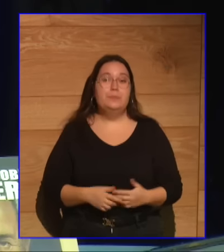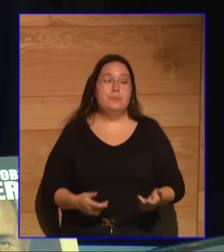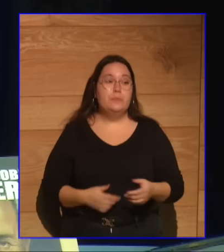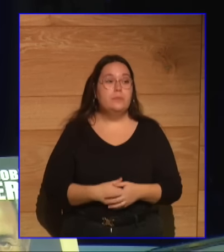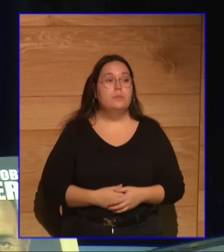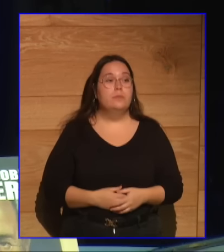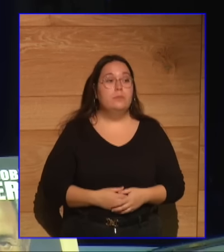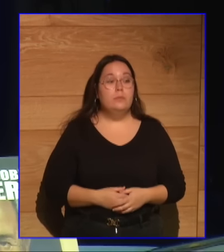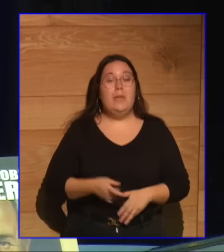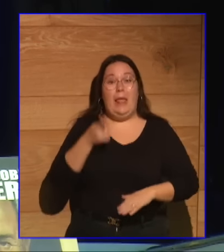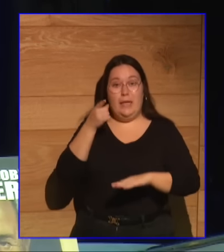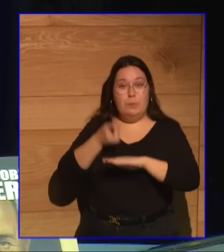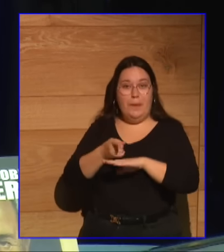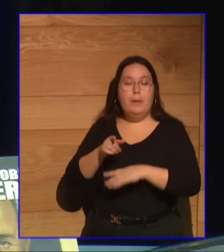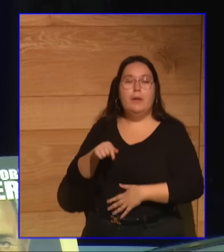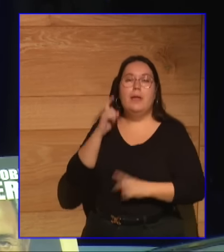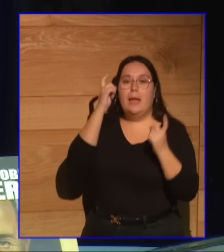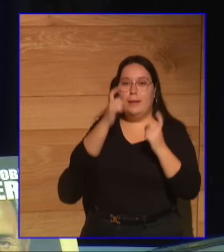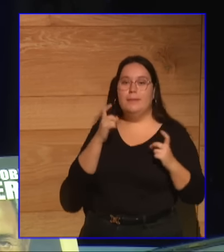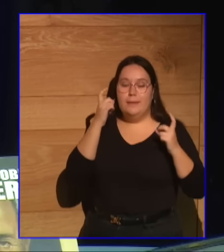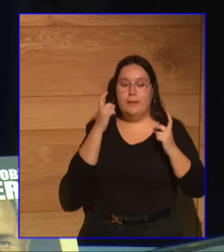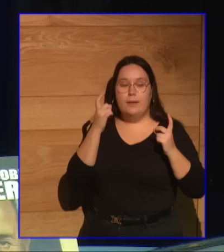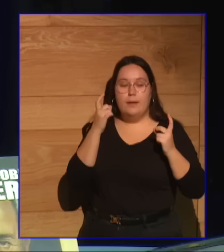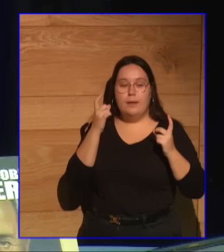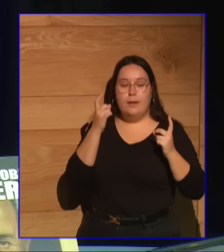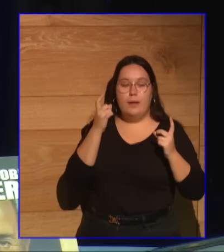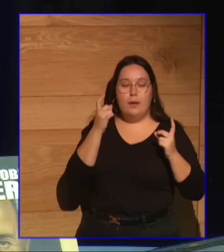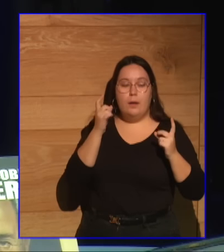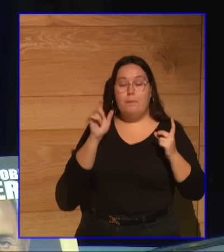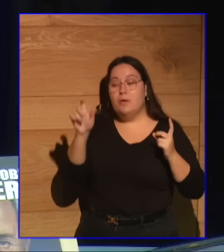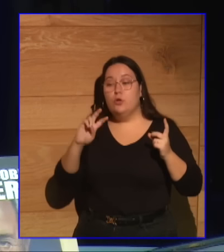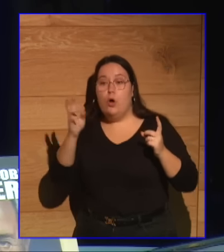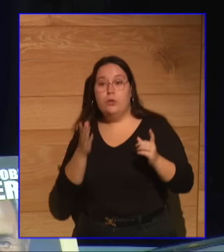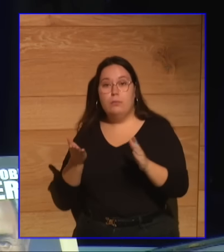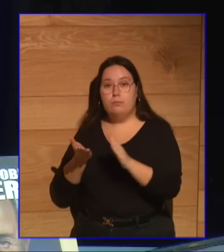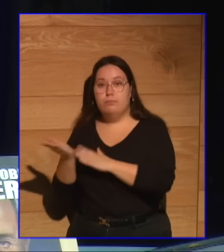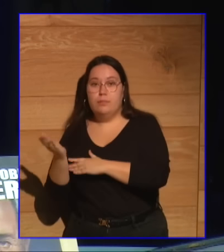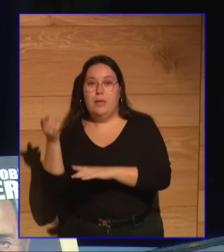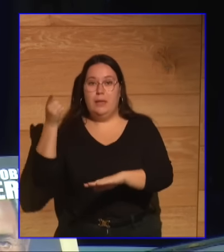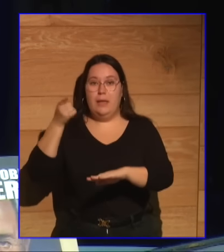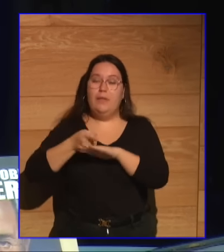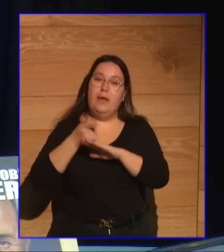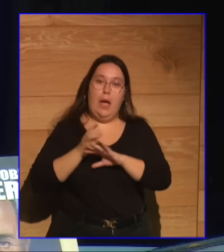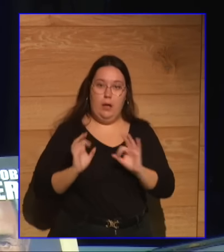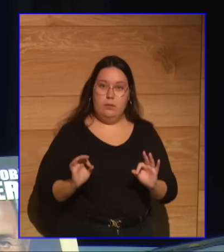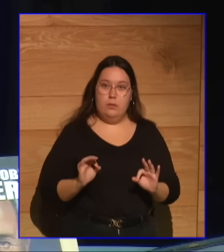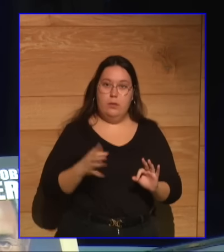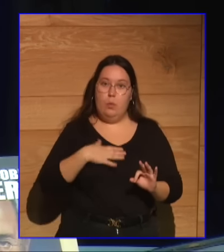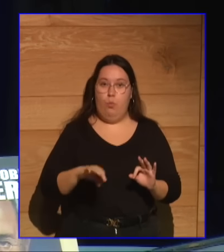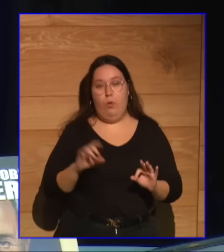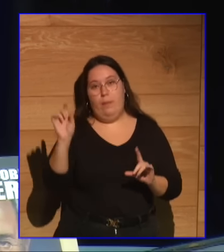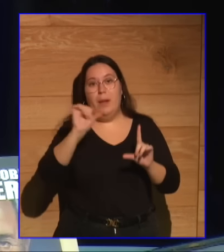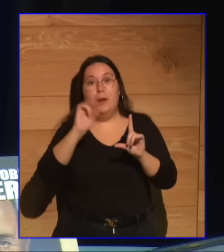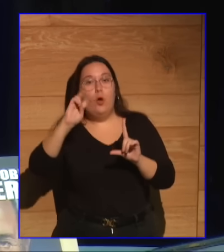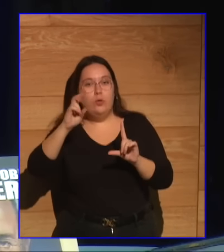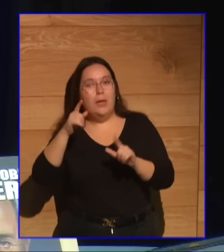hecho, Spielberg sí que intenta por todos los medios que sea otra persona la que dirija la Lista de Schindler, porque se lo ofrece a un